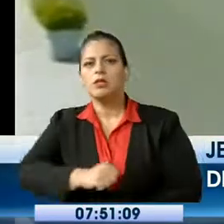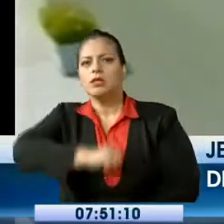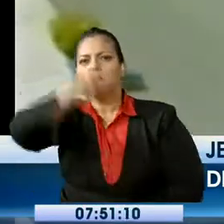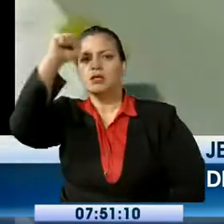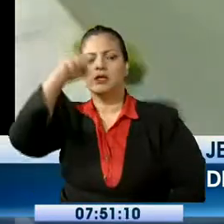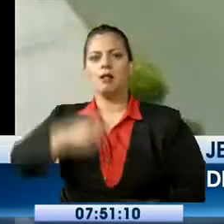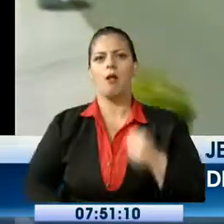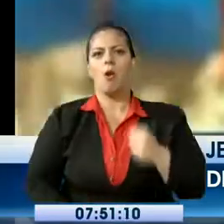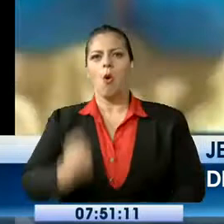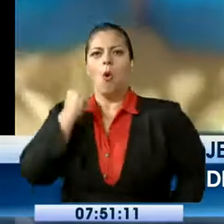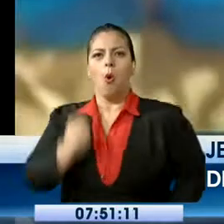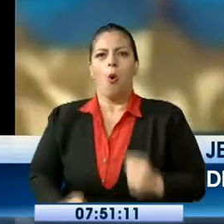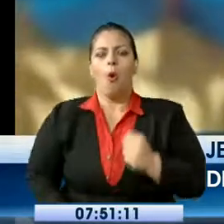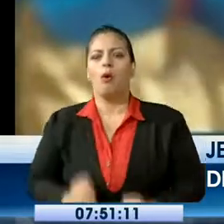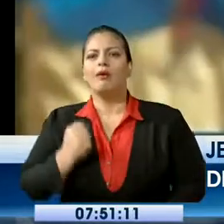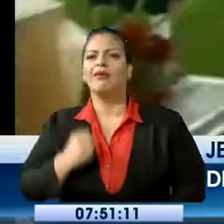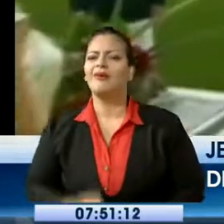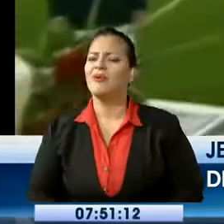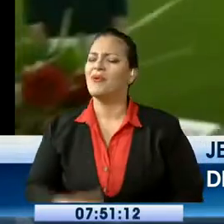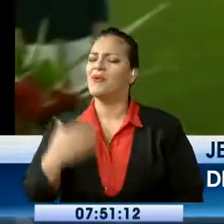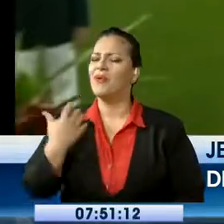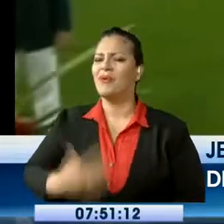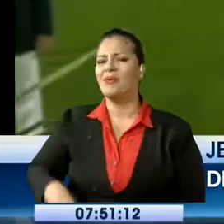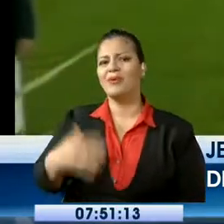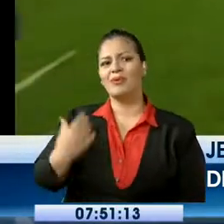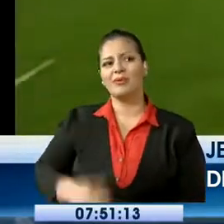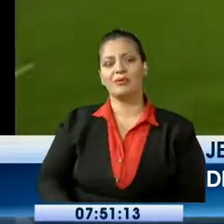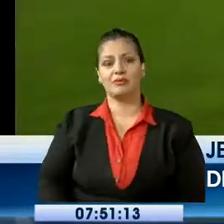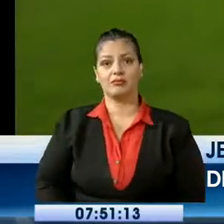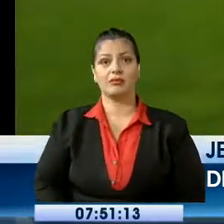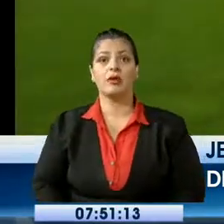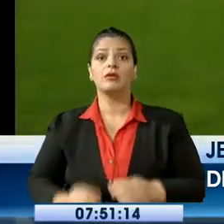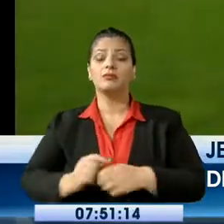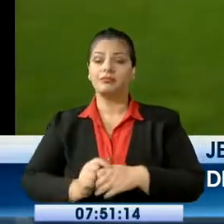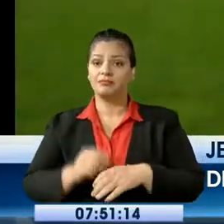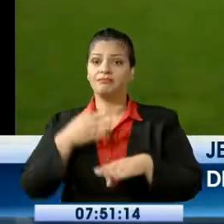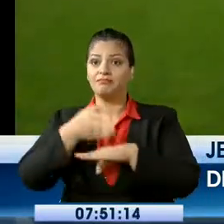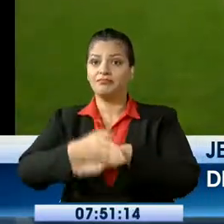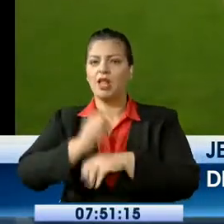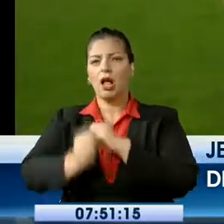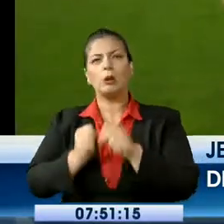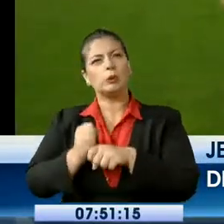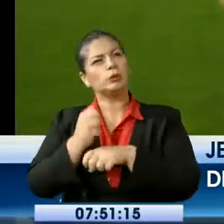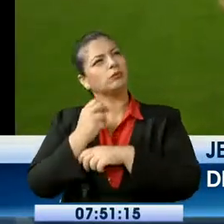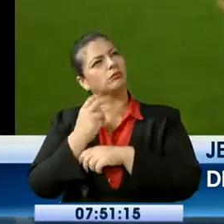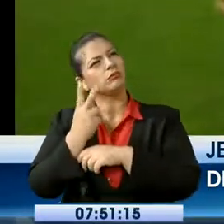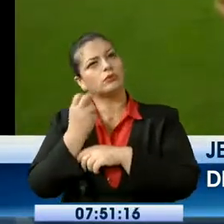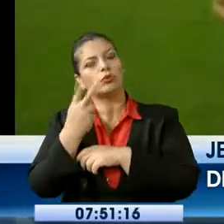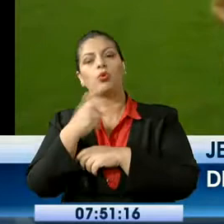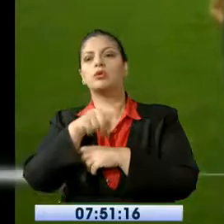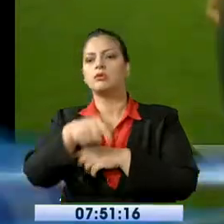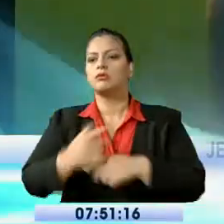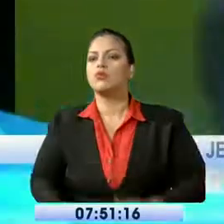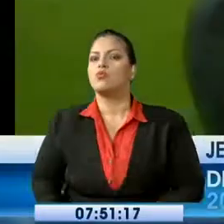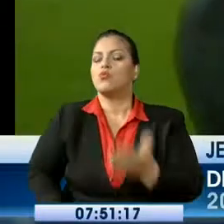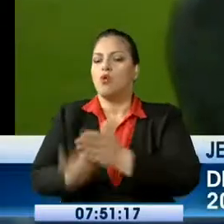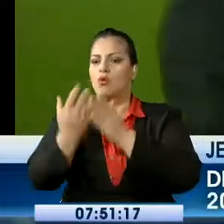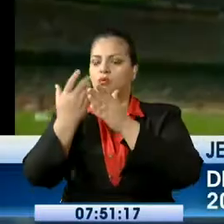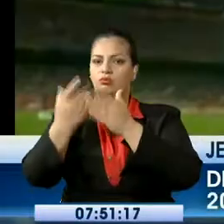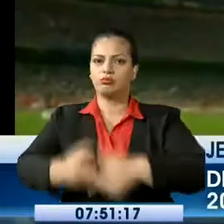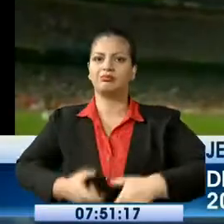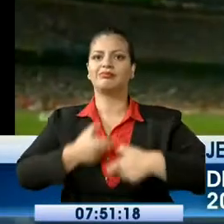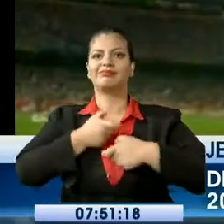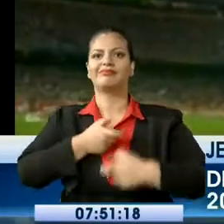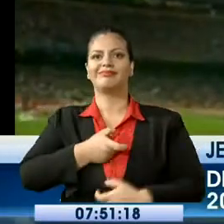12 años después, Jefferson también obtuvo una medalla de plata en los Juegos Olímpicos, Beijing 2008. Pero